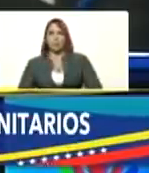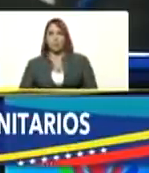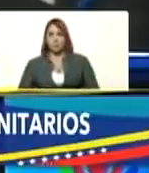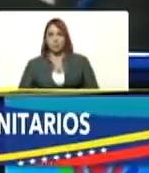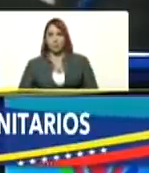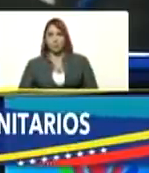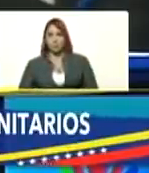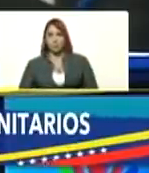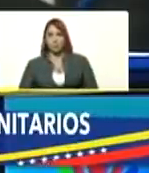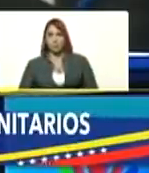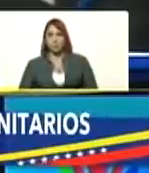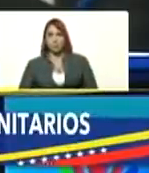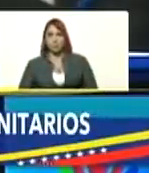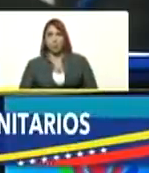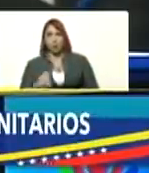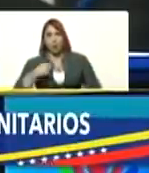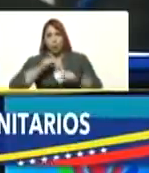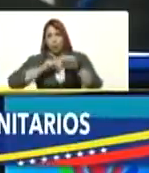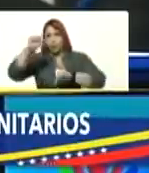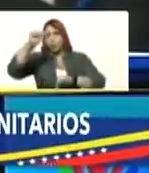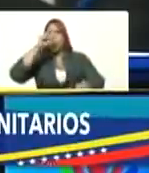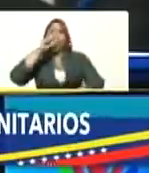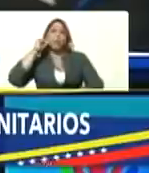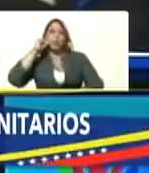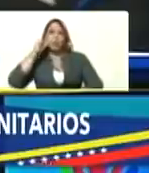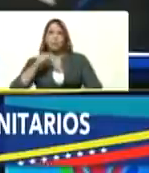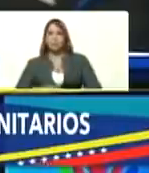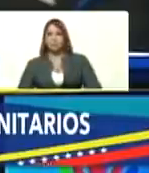Por eso es que soy súper bigote, pues.